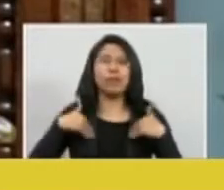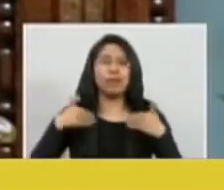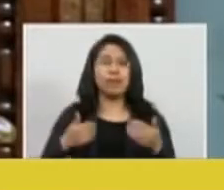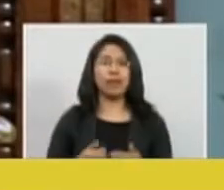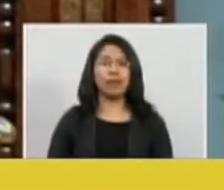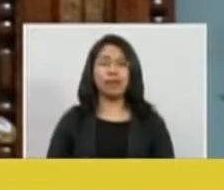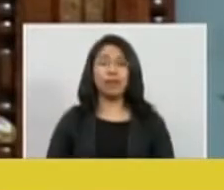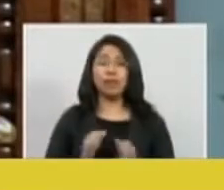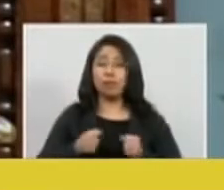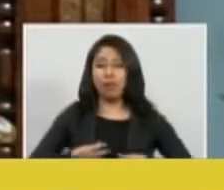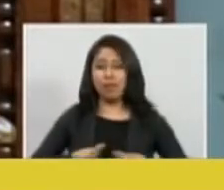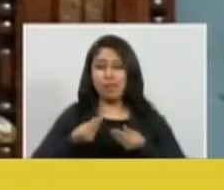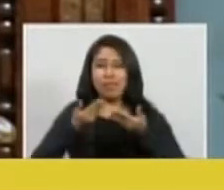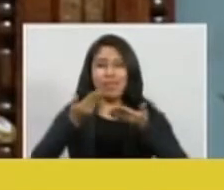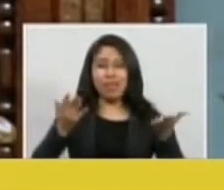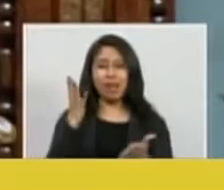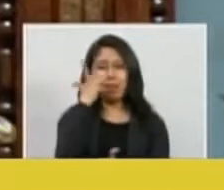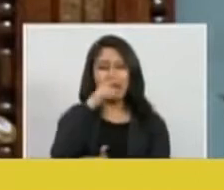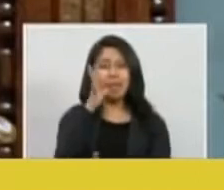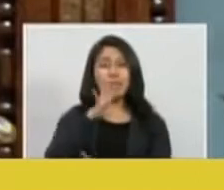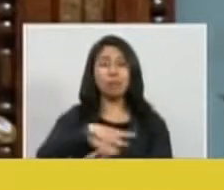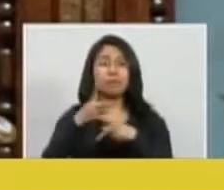la belleza a nuestra madre tierra.